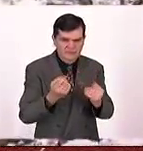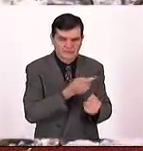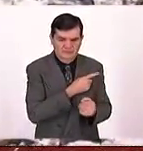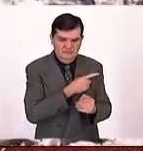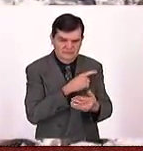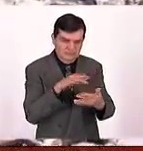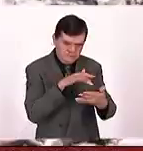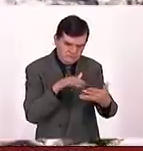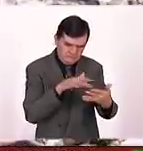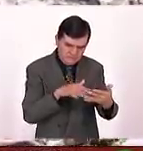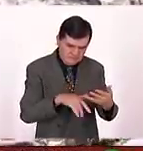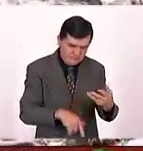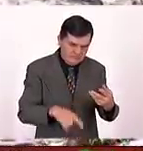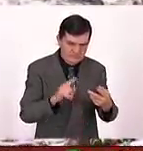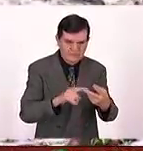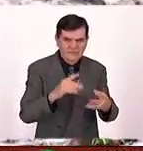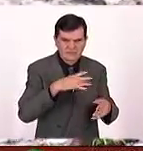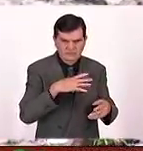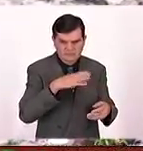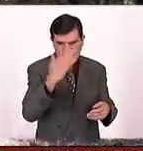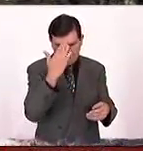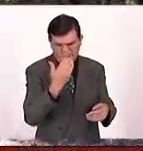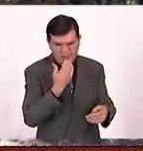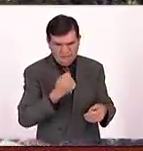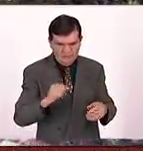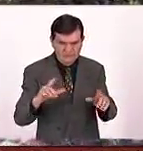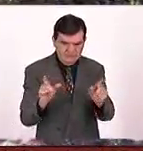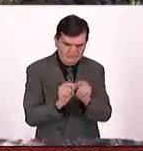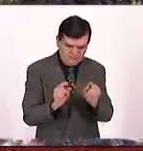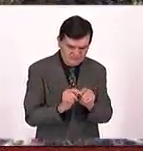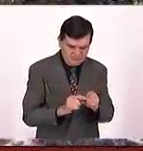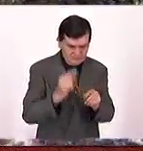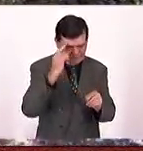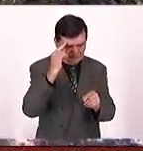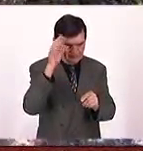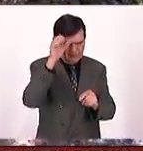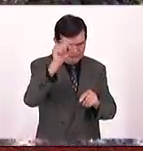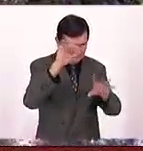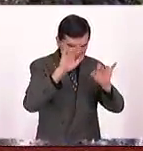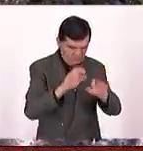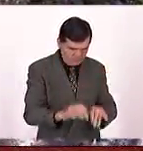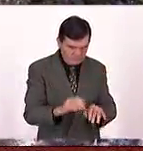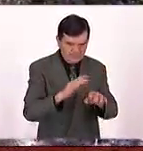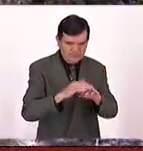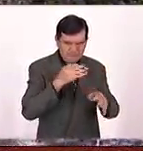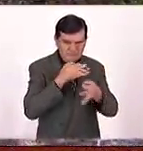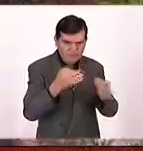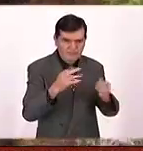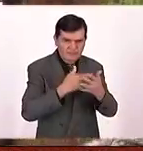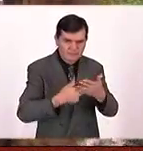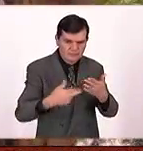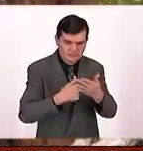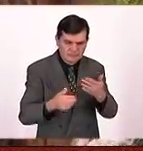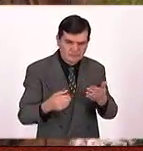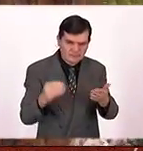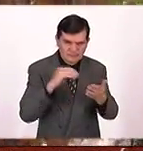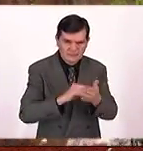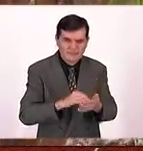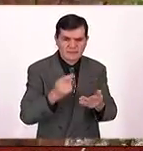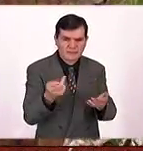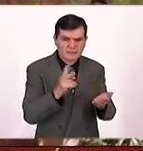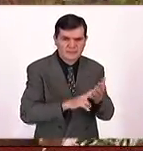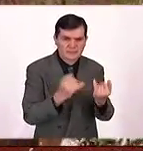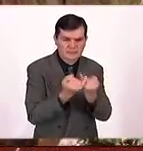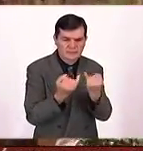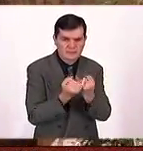en el conocimiento, que tengan capacidad de síntesis, capacidad de redacción para que puedan comunicar los resultados que tienen, además